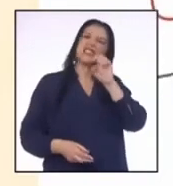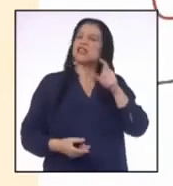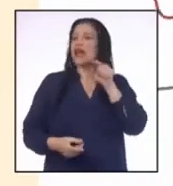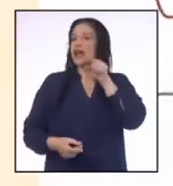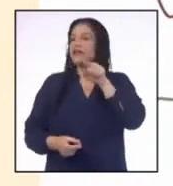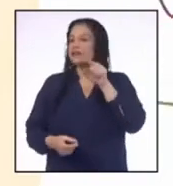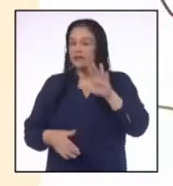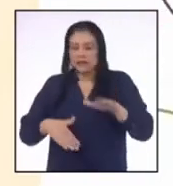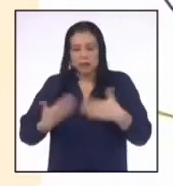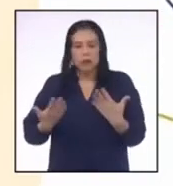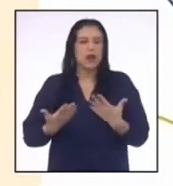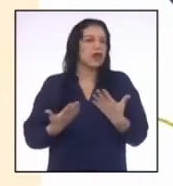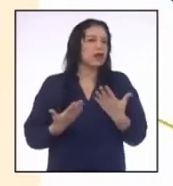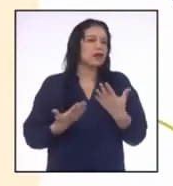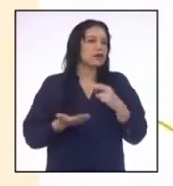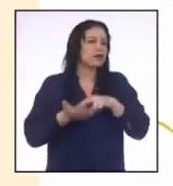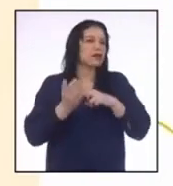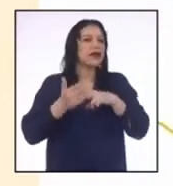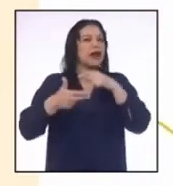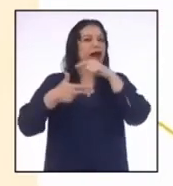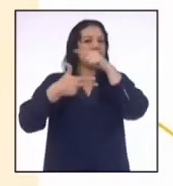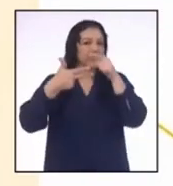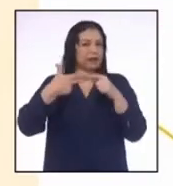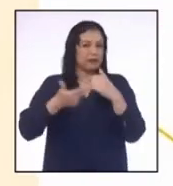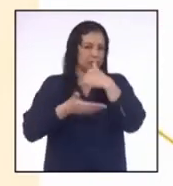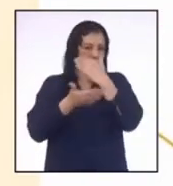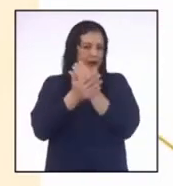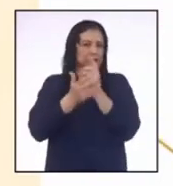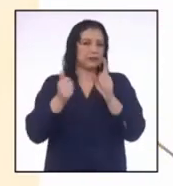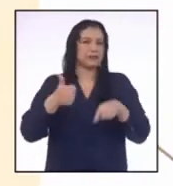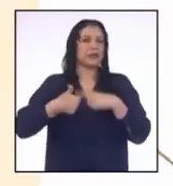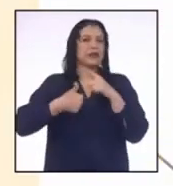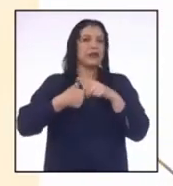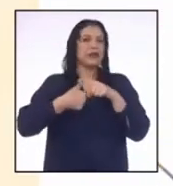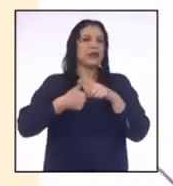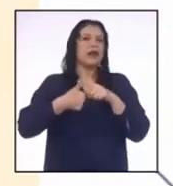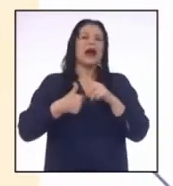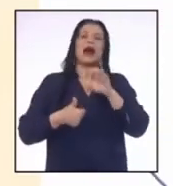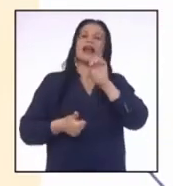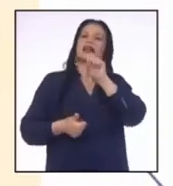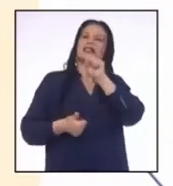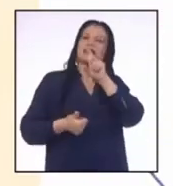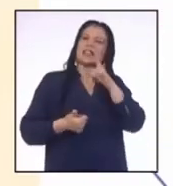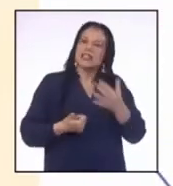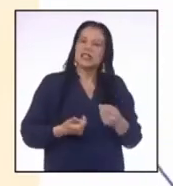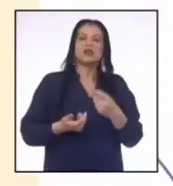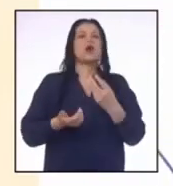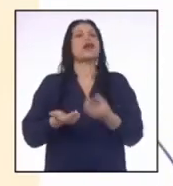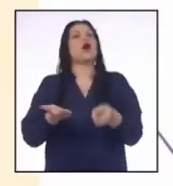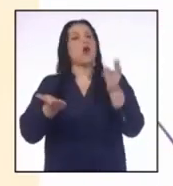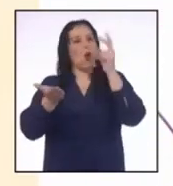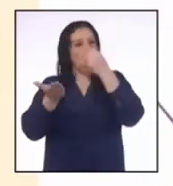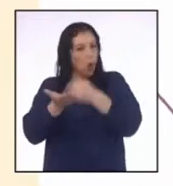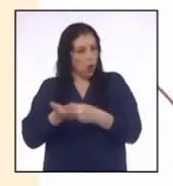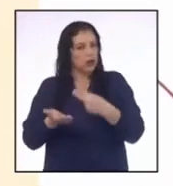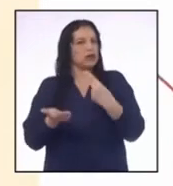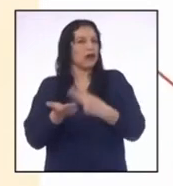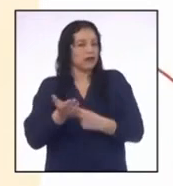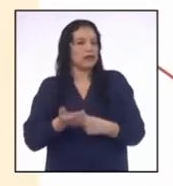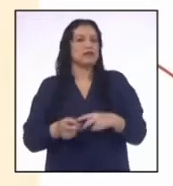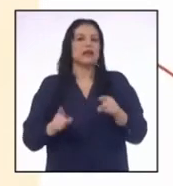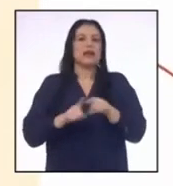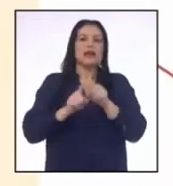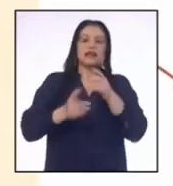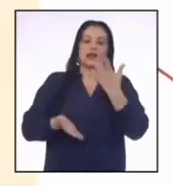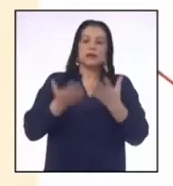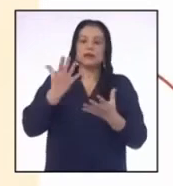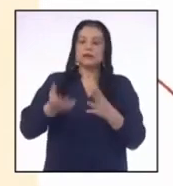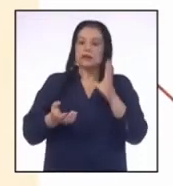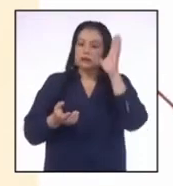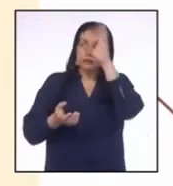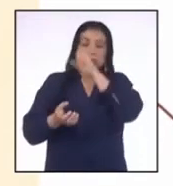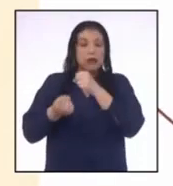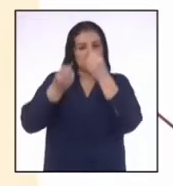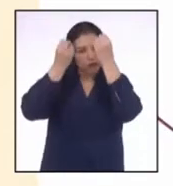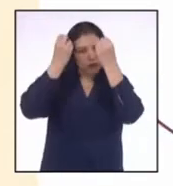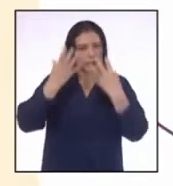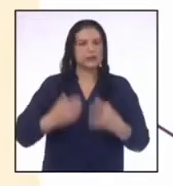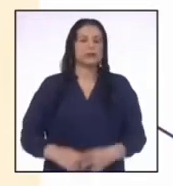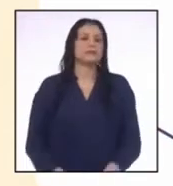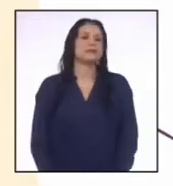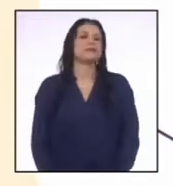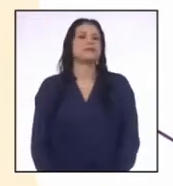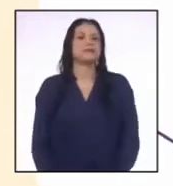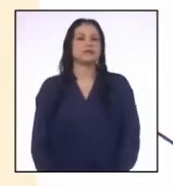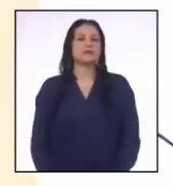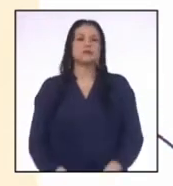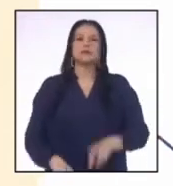Esta se puede referir a 3 aspectos: al sentido, a la repetición y a la omisión de información.